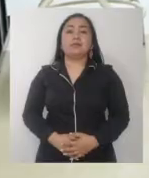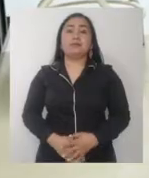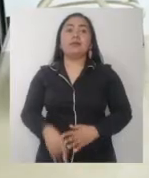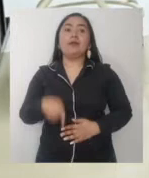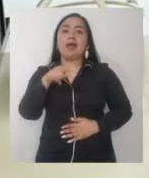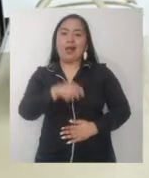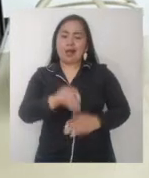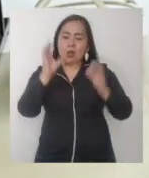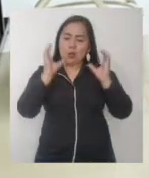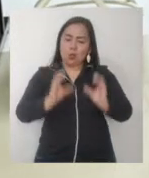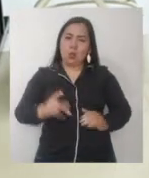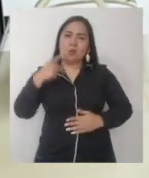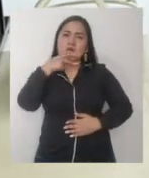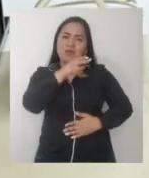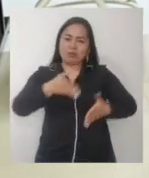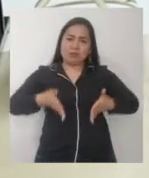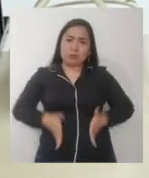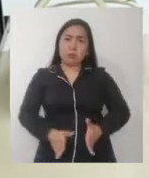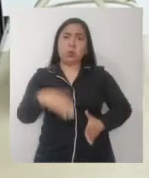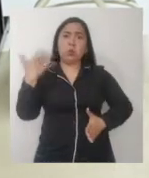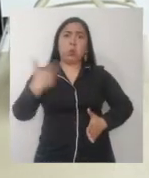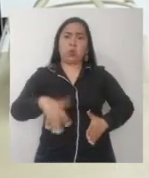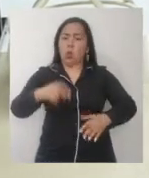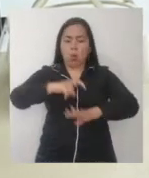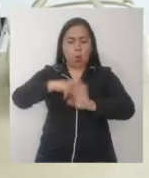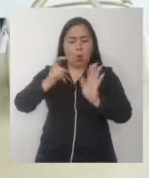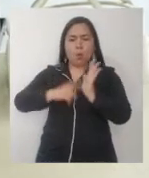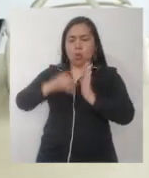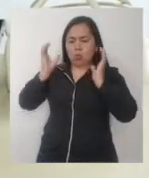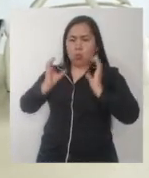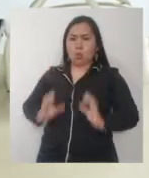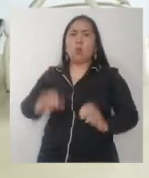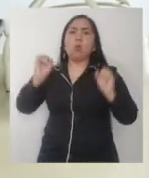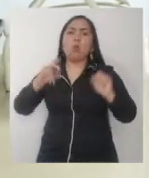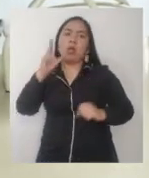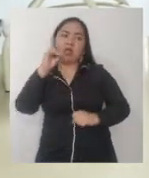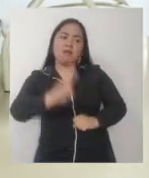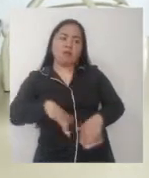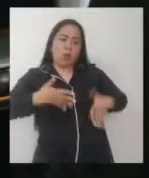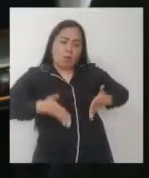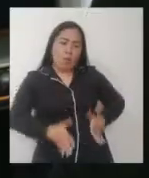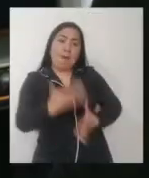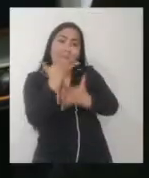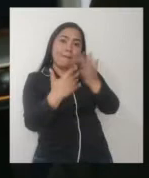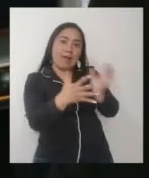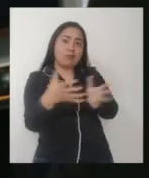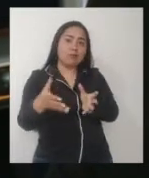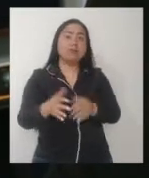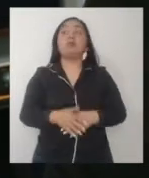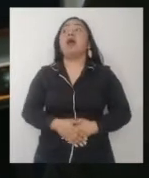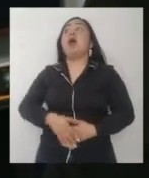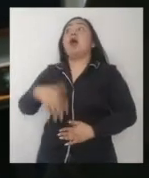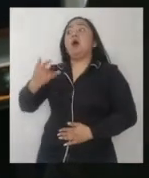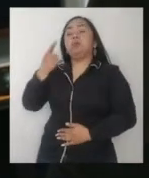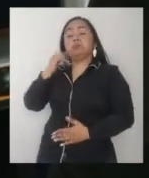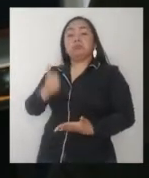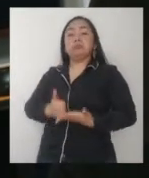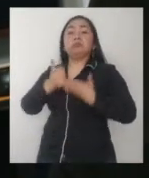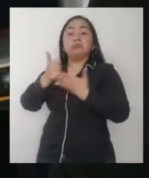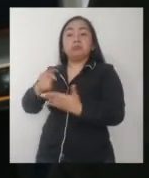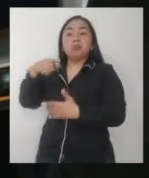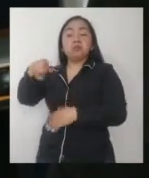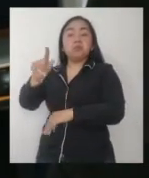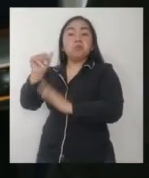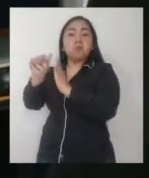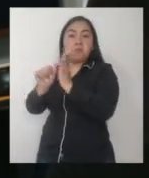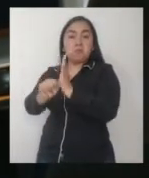Se trata del simulador de parto interactivo avanzado de cuerpo completo que permite el parto manual inducido. Con esto contribuimos a que nuestro